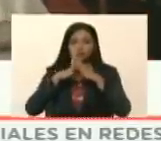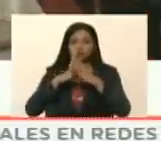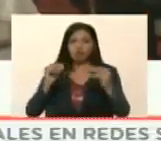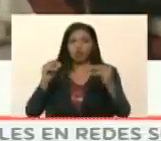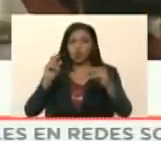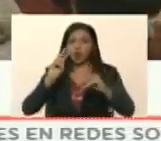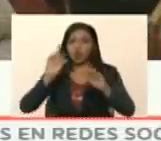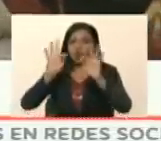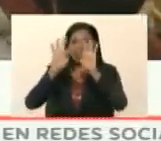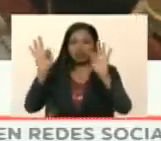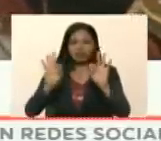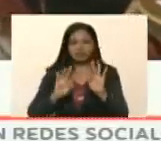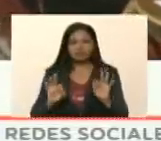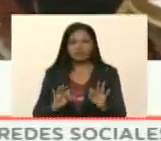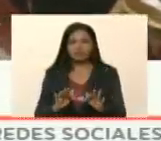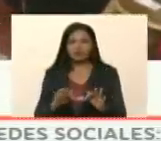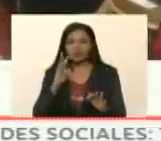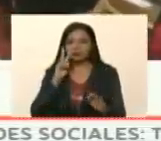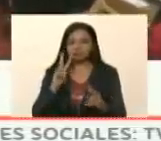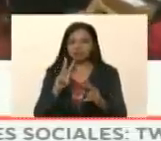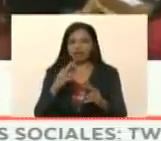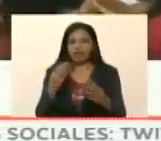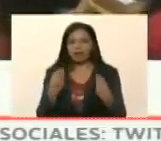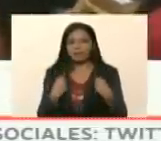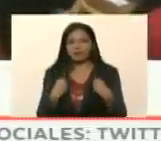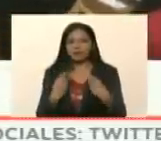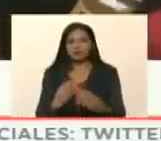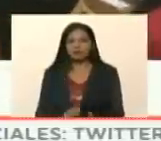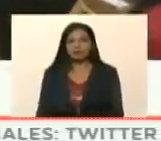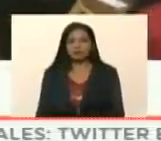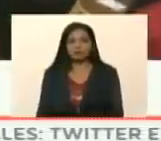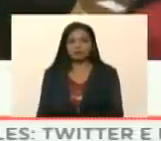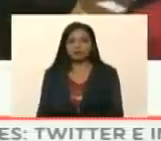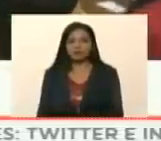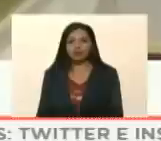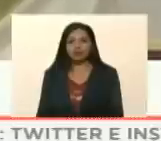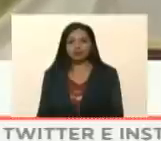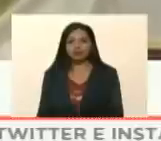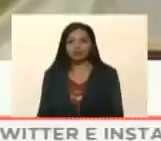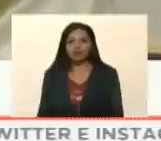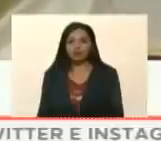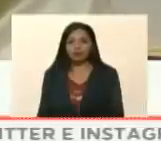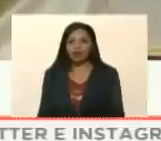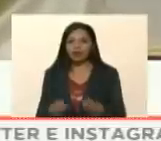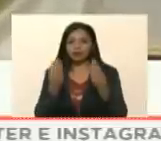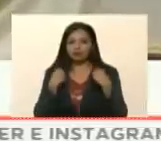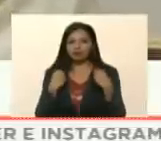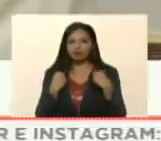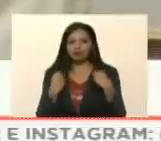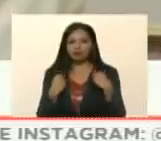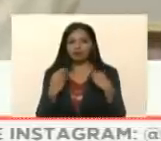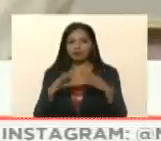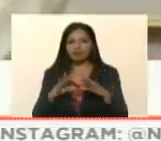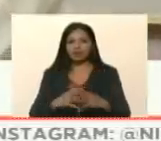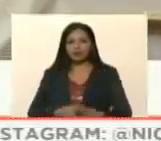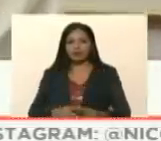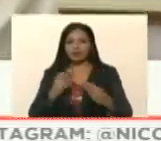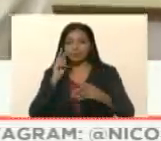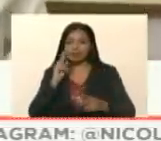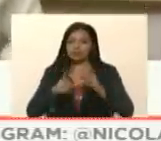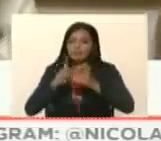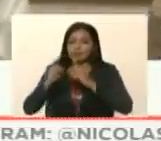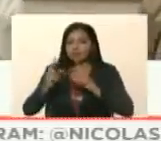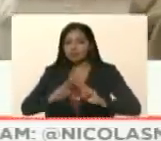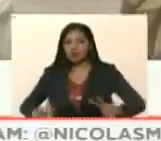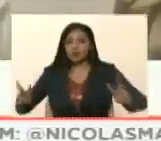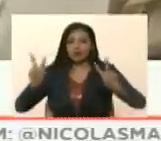la forma como tú asumas la vida, todas las circunstancias que te toque vivir, depende de los valores,